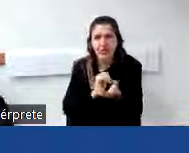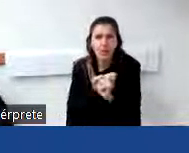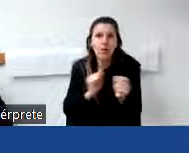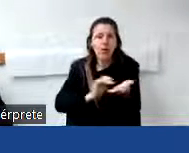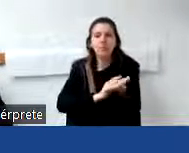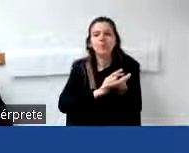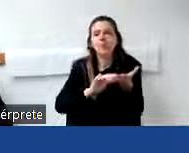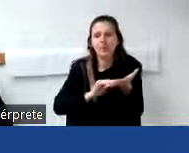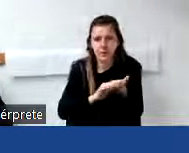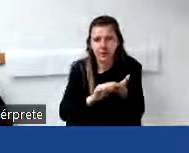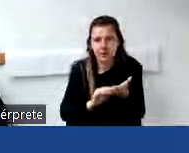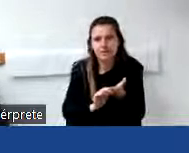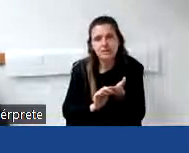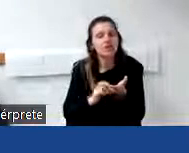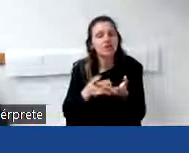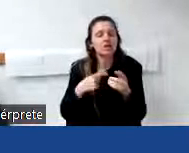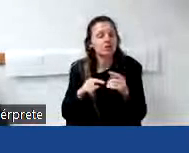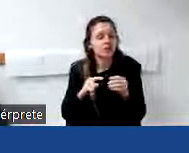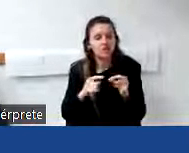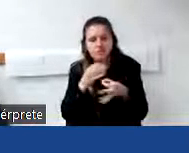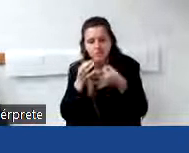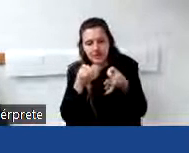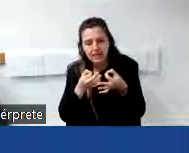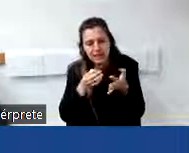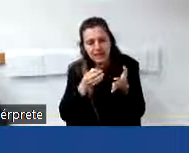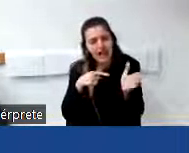aquí tenés el consultorio, el baño está a la derecha,